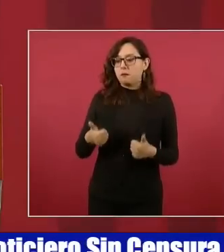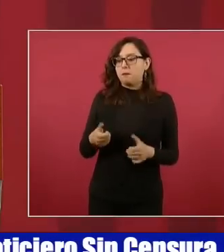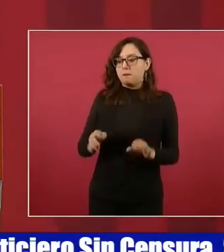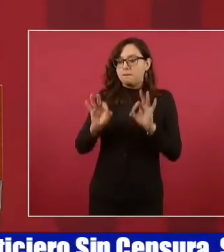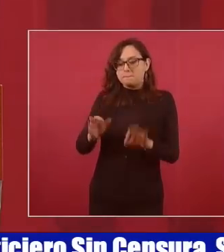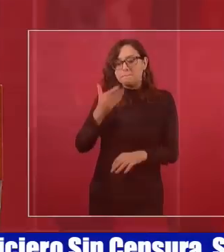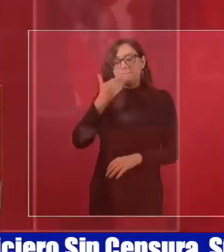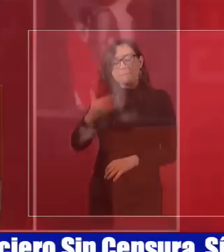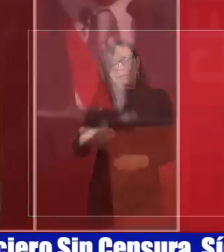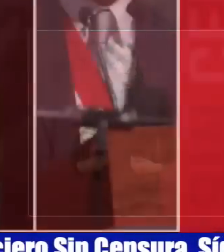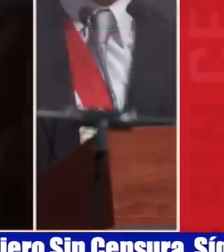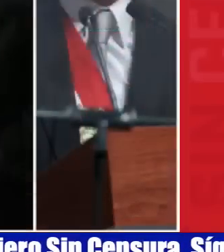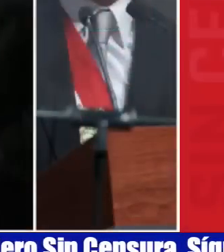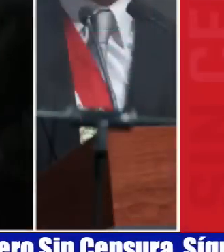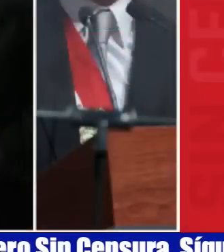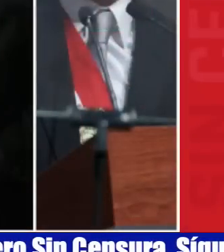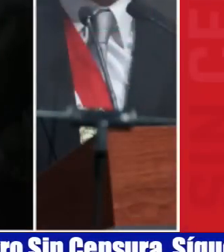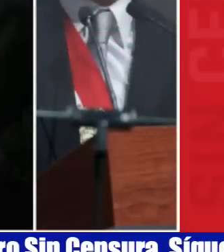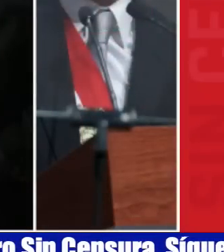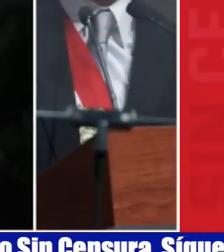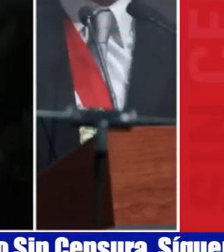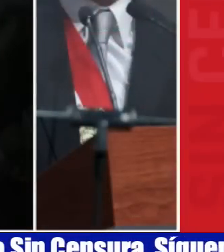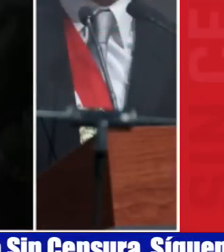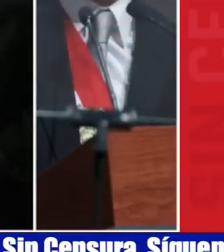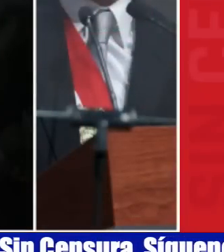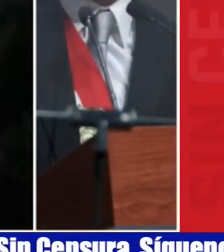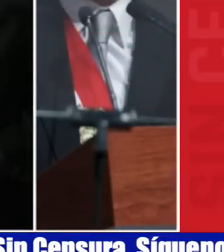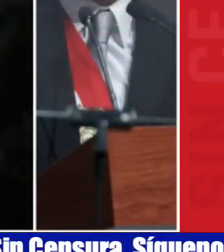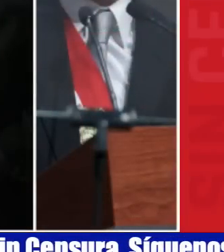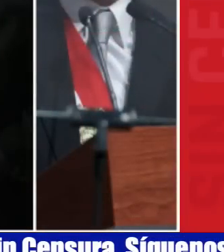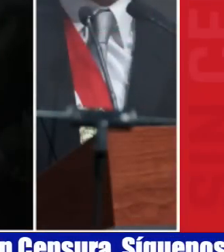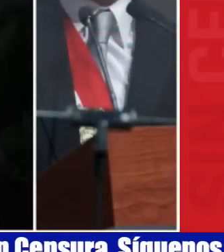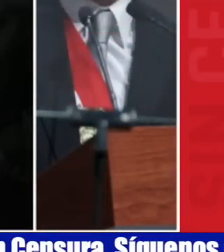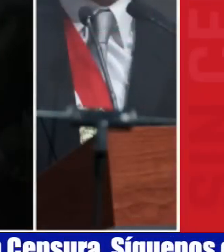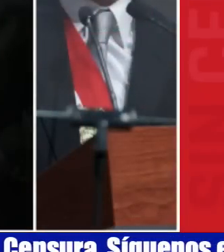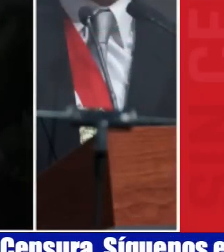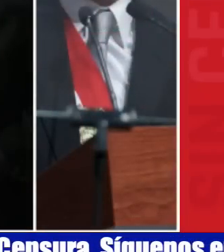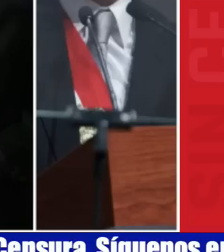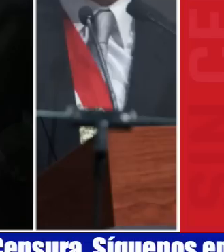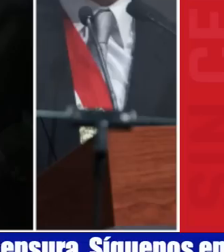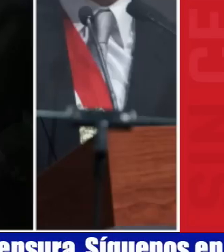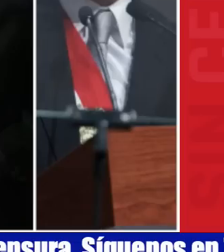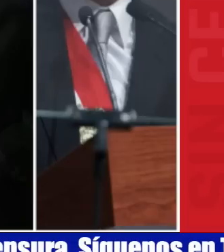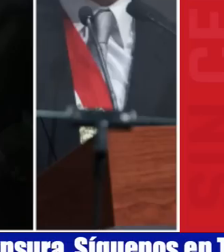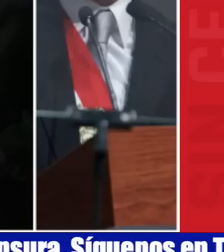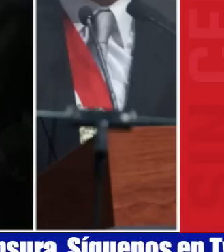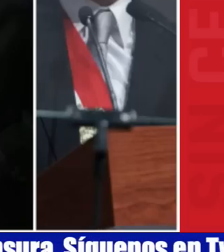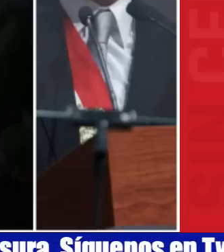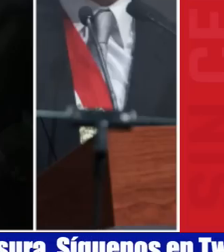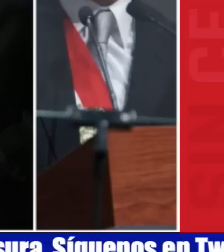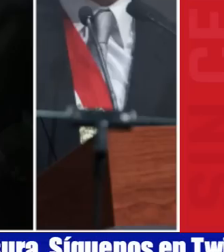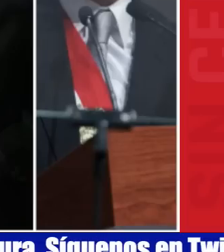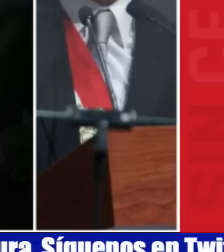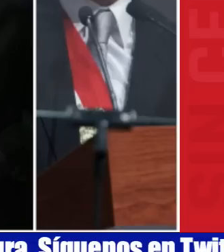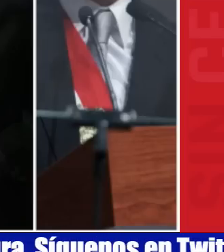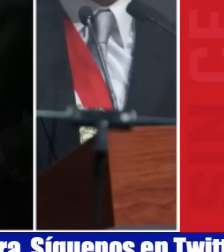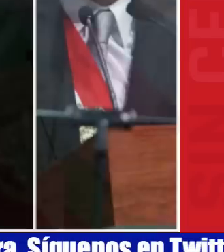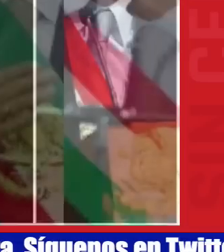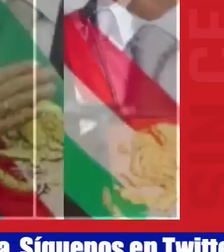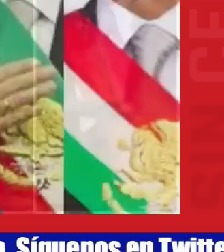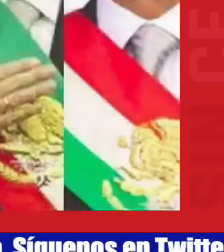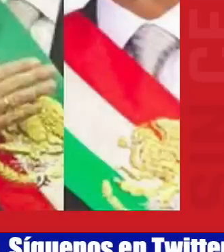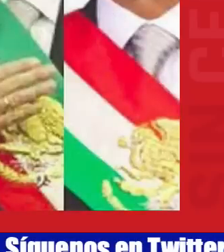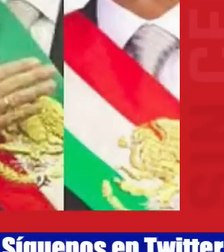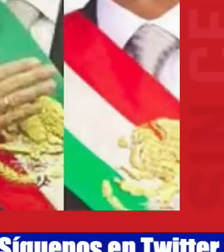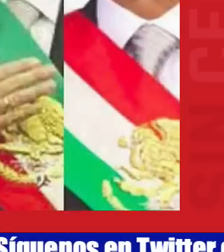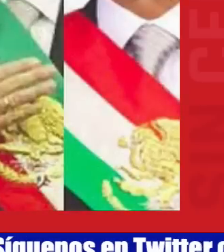medios no la difunden. Dijo que luego de esto, pues aparecieron otras denuncias y no han detenido ninguna de las denuncias en